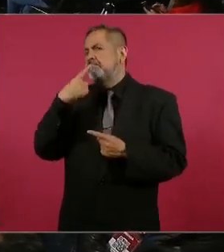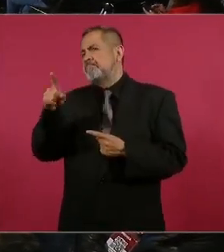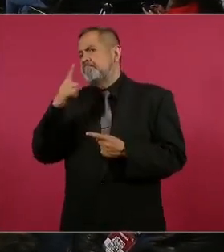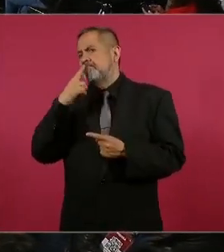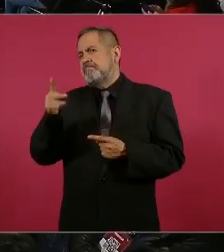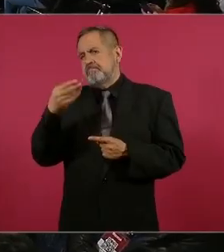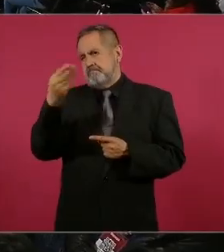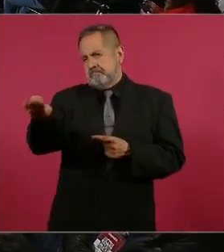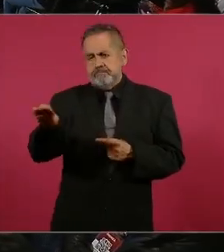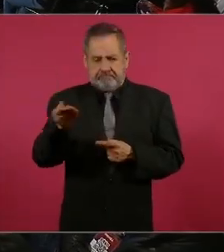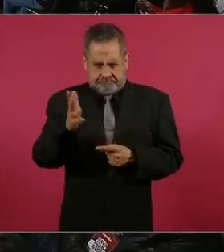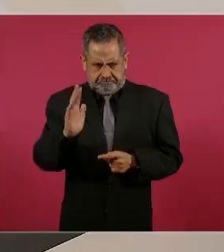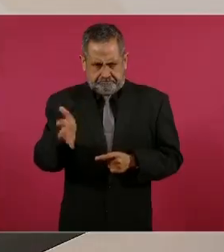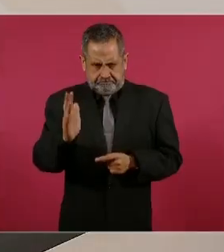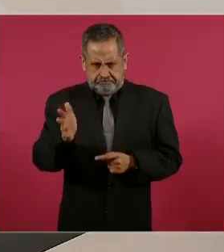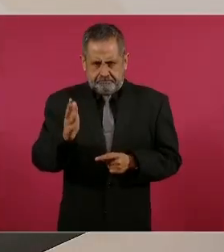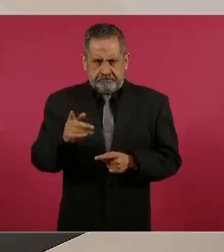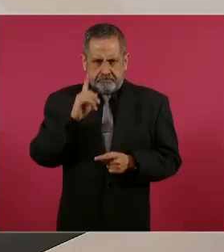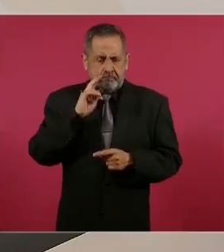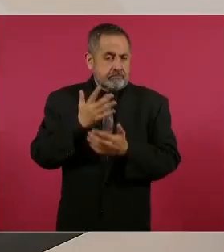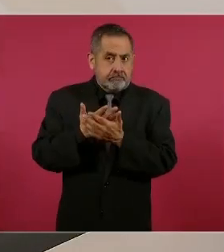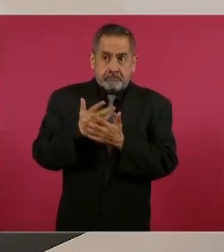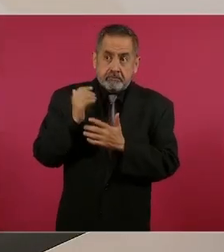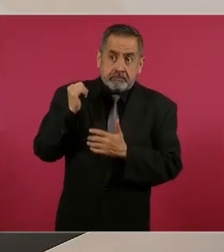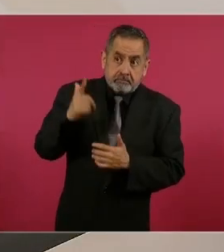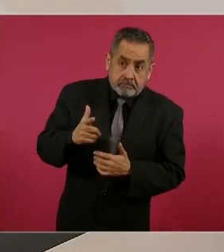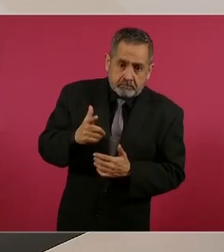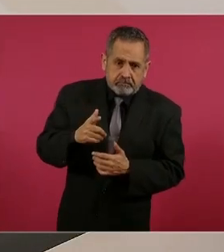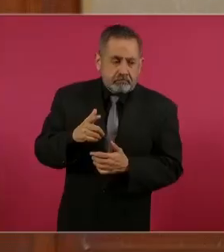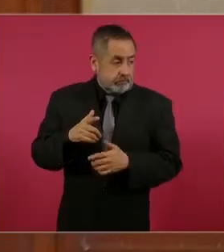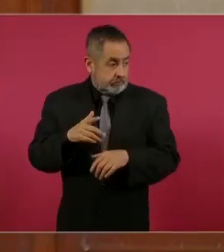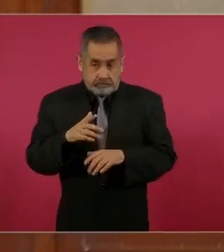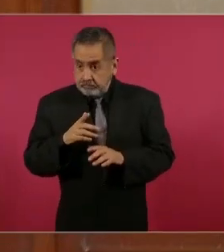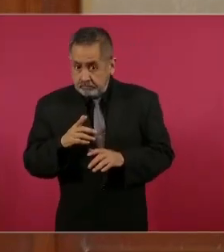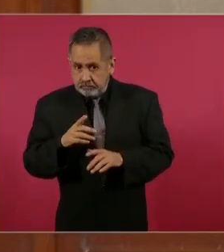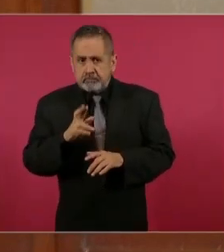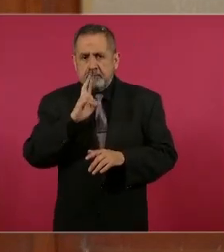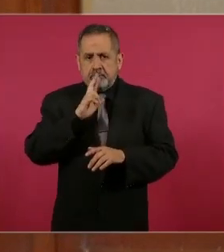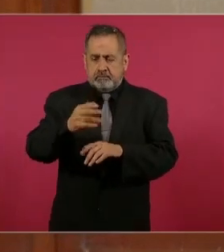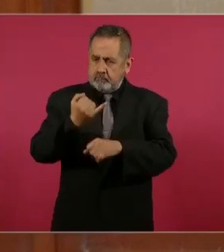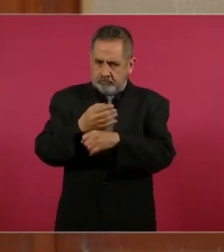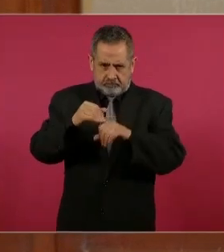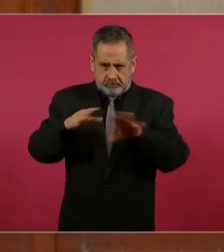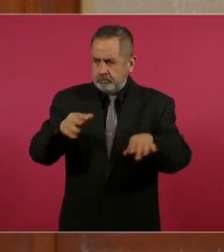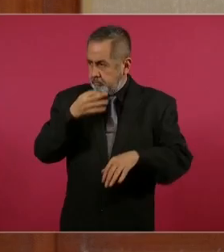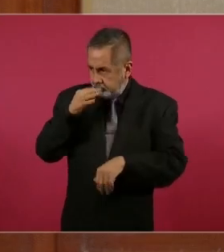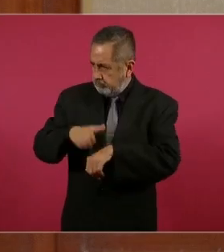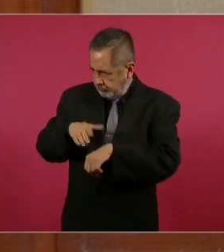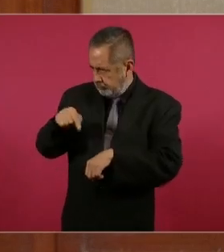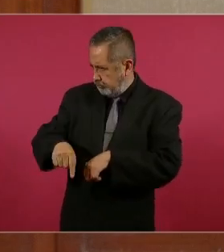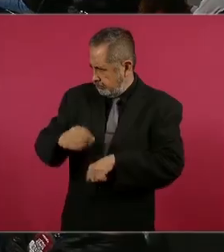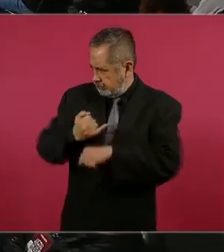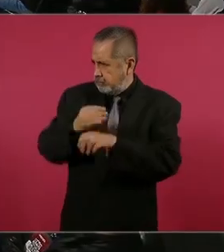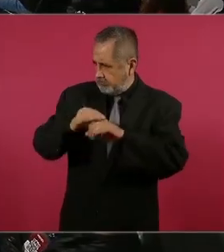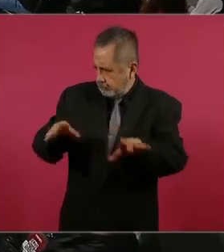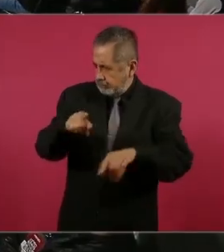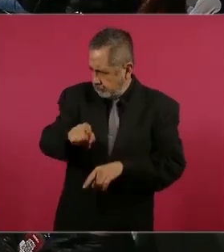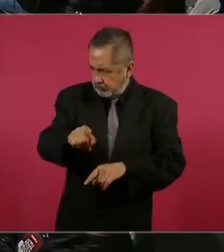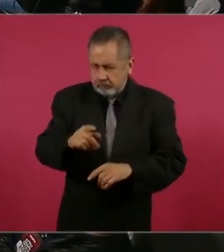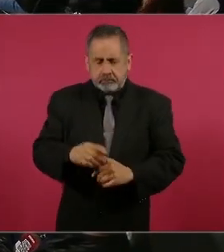denuncias, vamos a, cuando tengamos algo, que se informe sobre